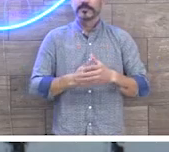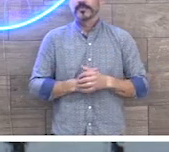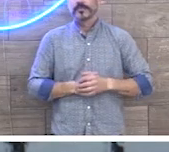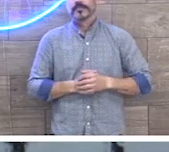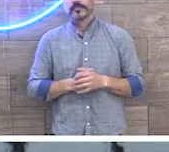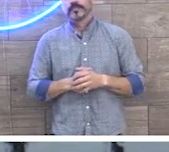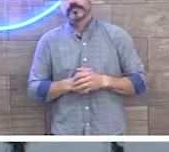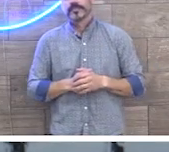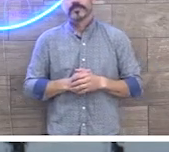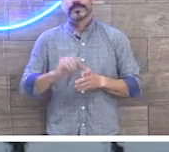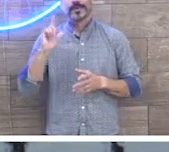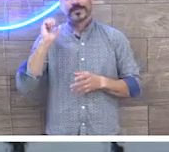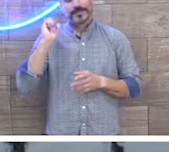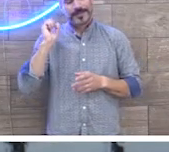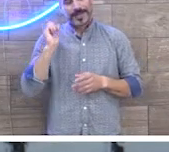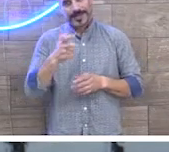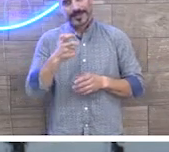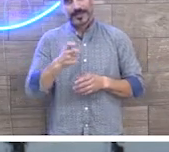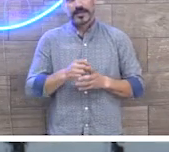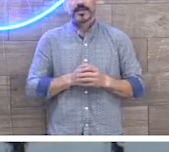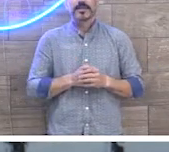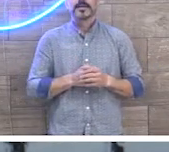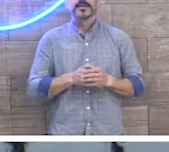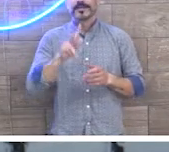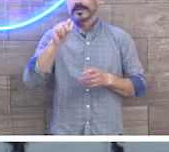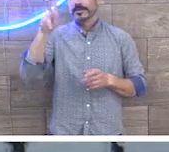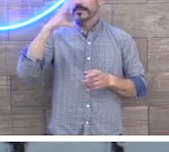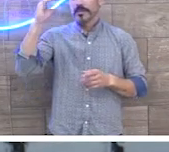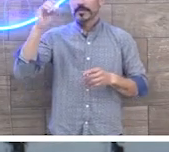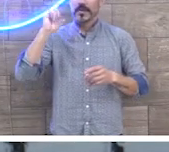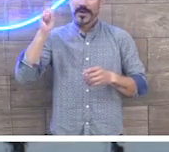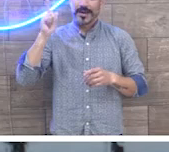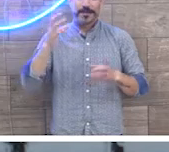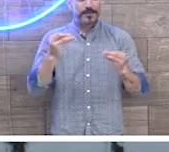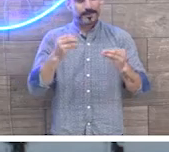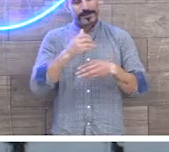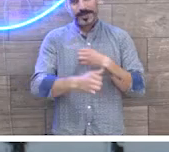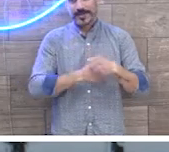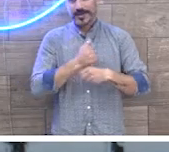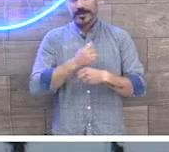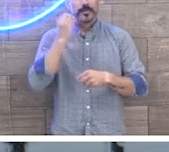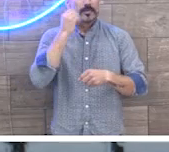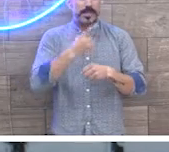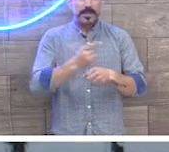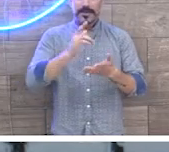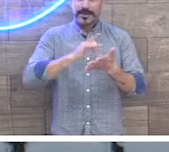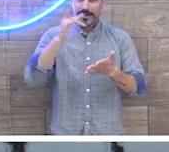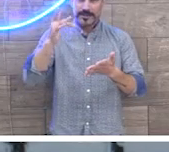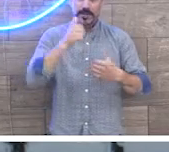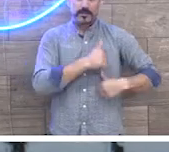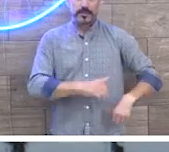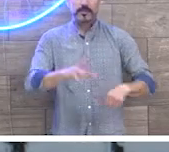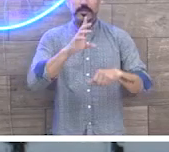programa, como bien dice Jorge, pues dure muchísimos años. Agradecer también a todas nuestras autoridades la oportunidad y la sensibilidad de